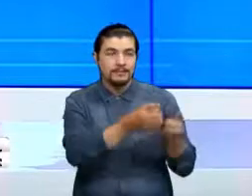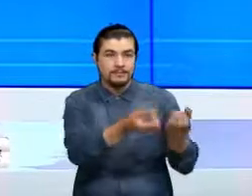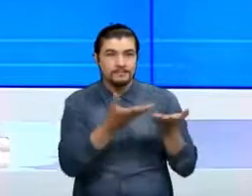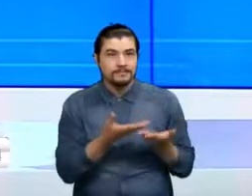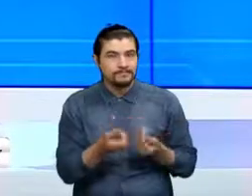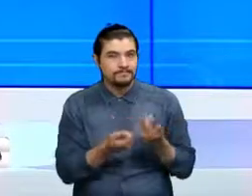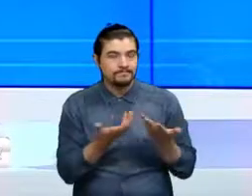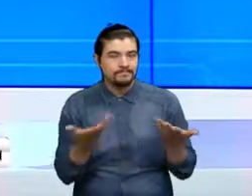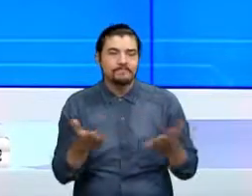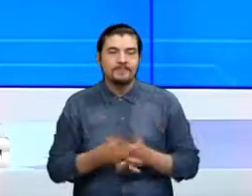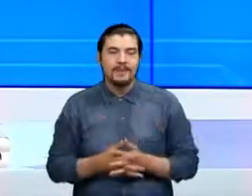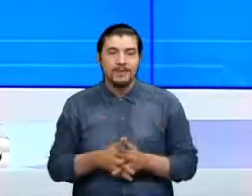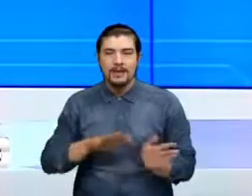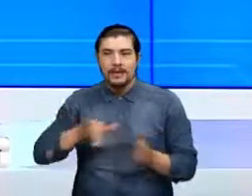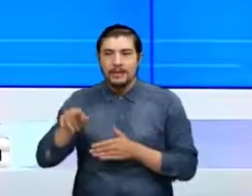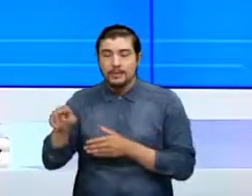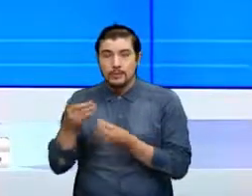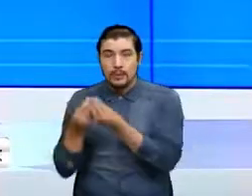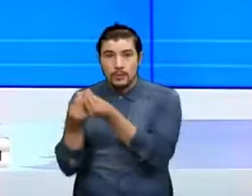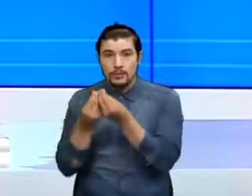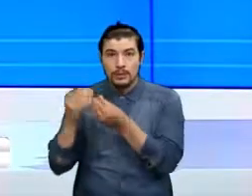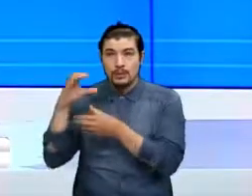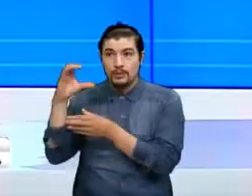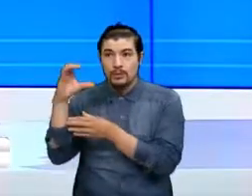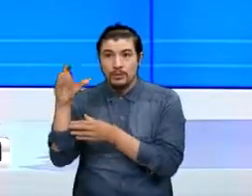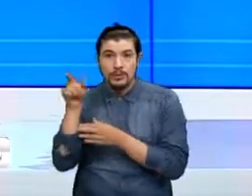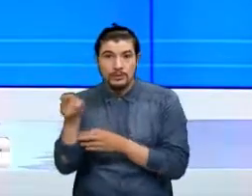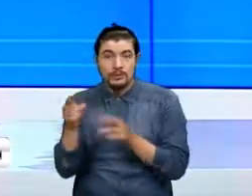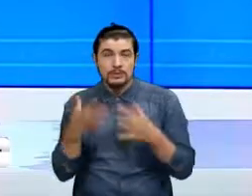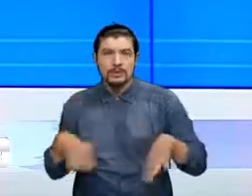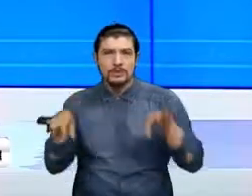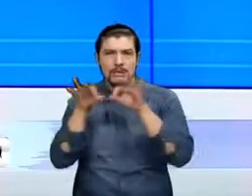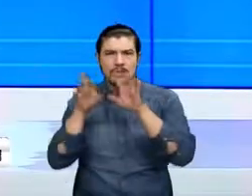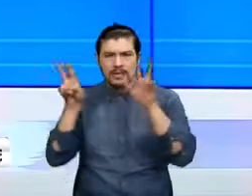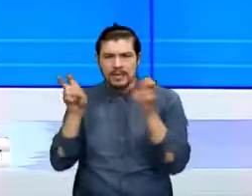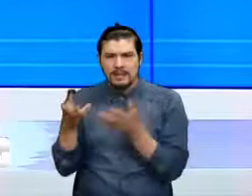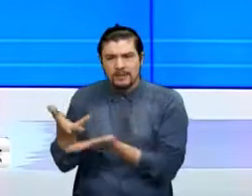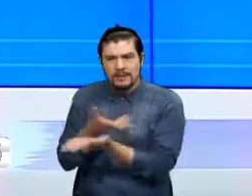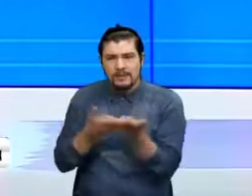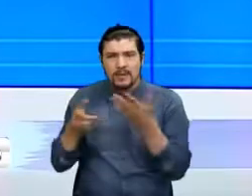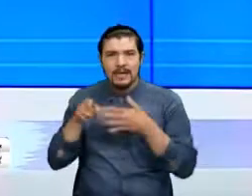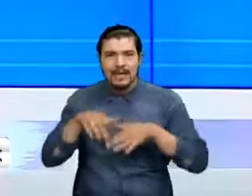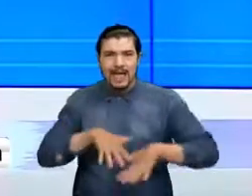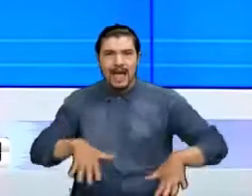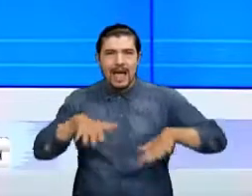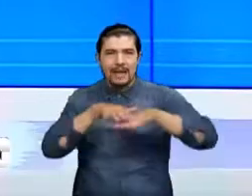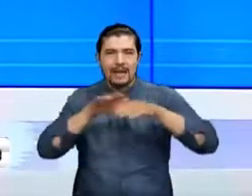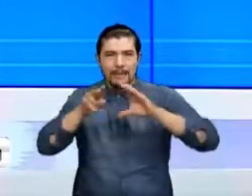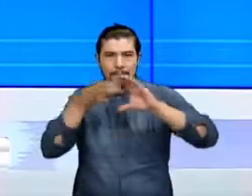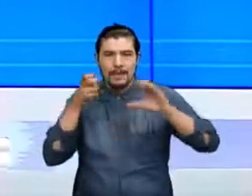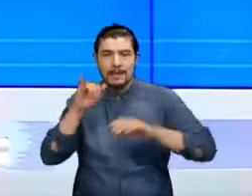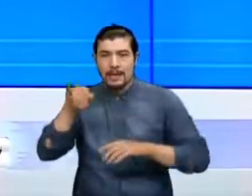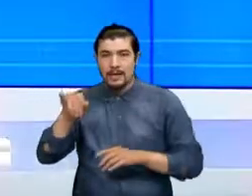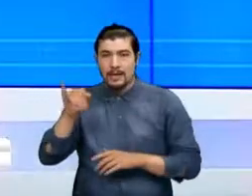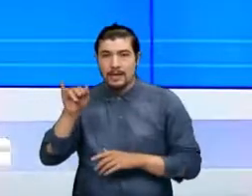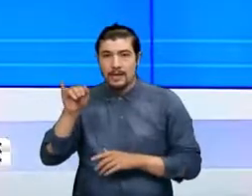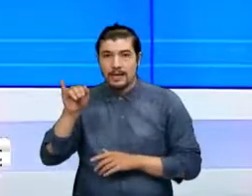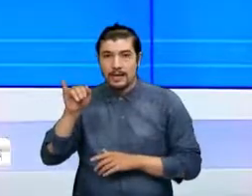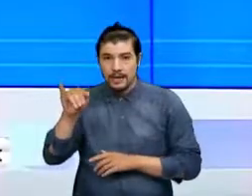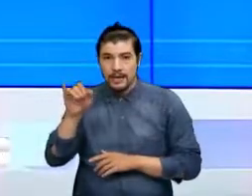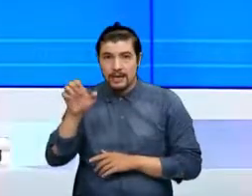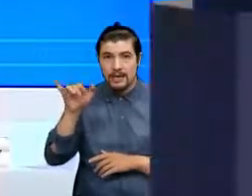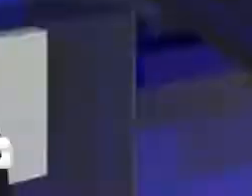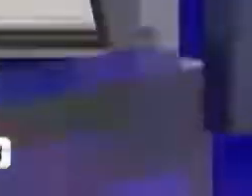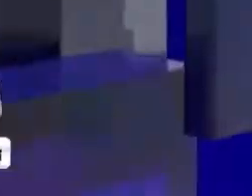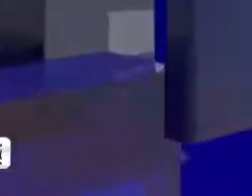El Consejo de Cúcuta se realizó un importante conversatorio sobre el sector minero. Nuestro compañero Heider Logato nos presenta esta información. Heider,